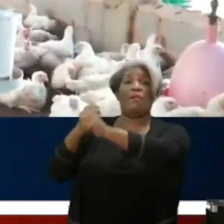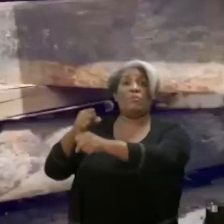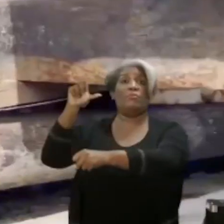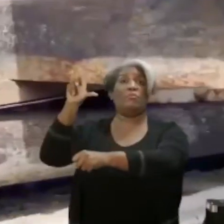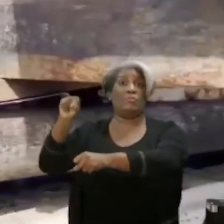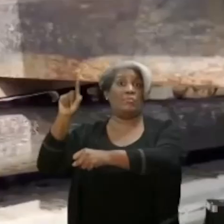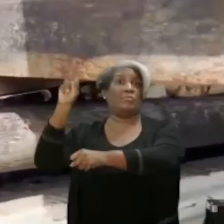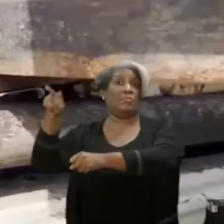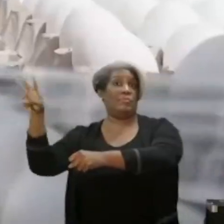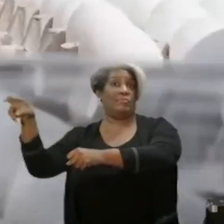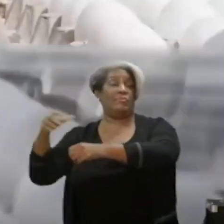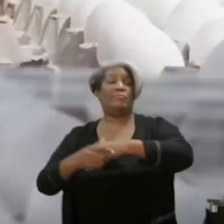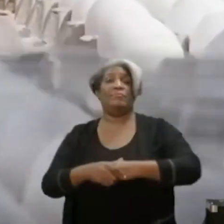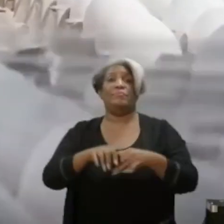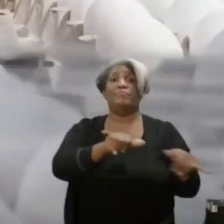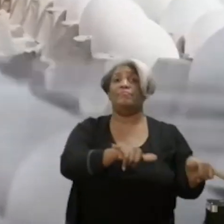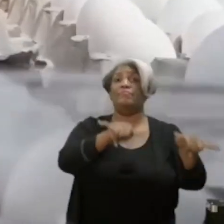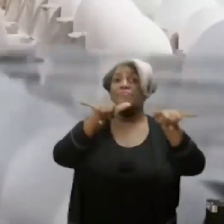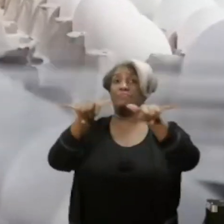Igualmente,